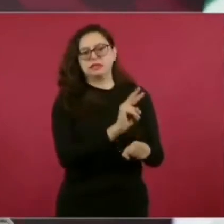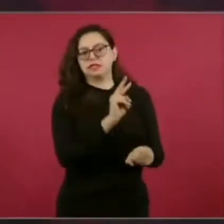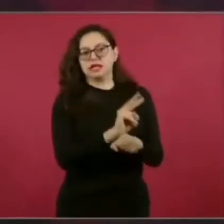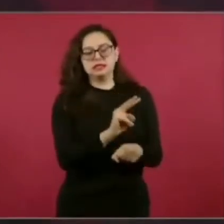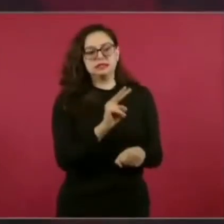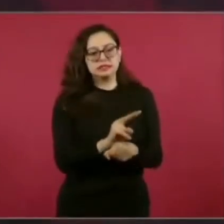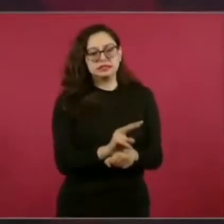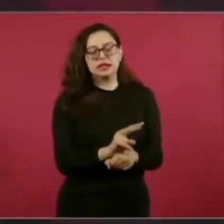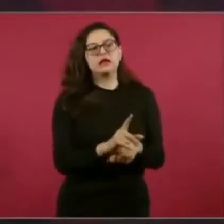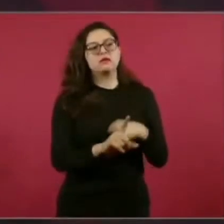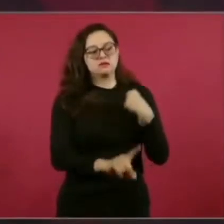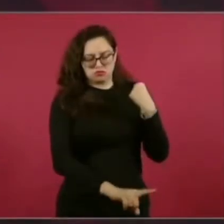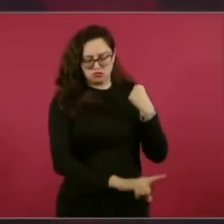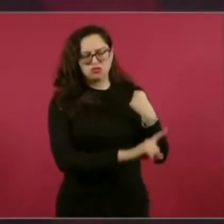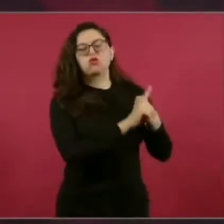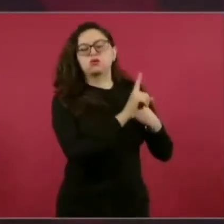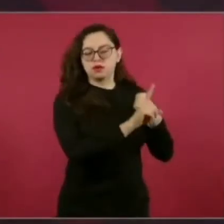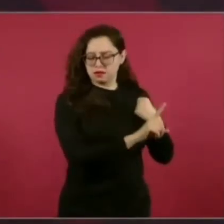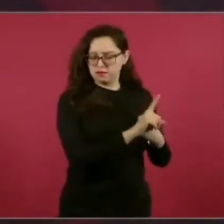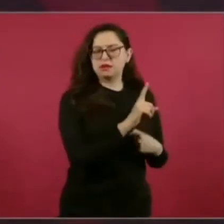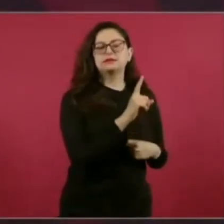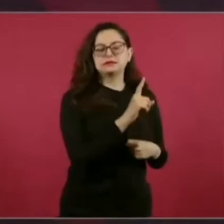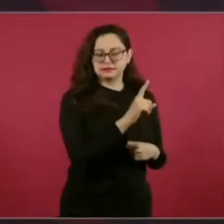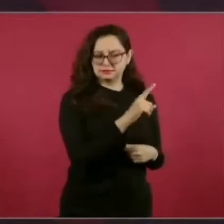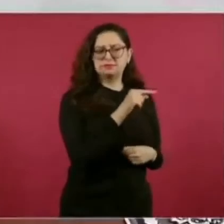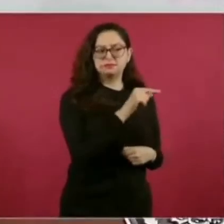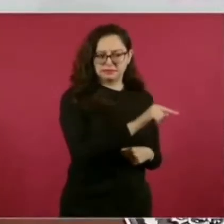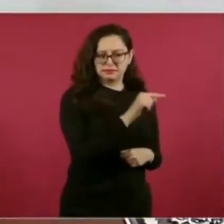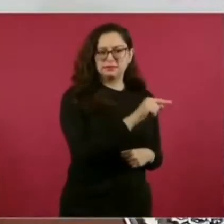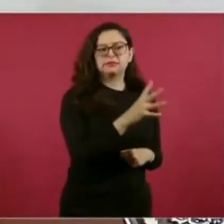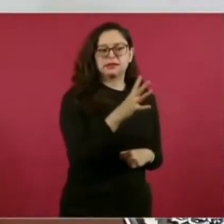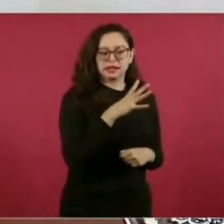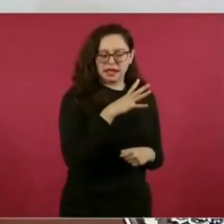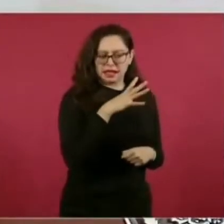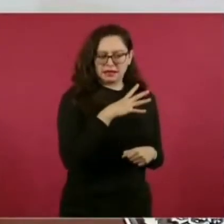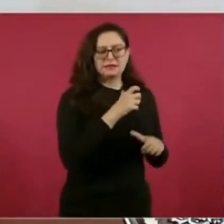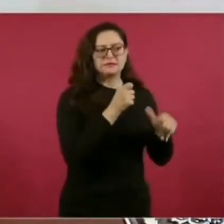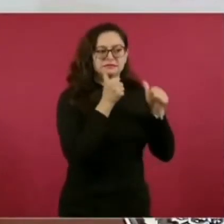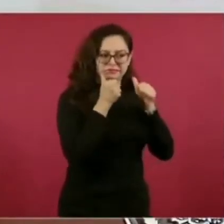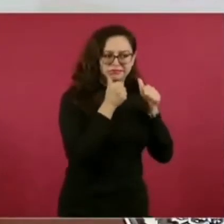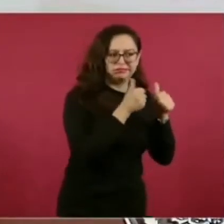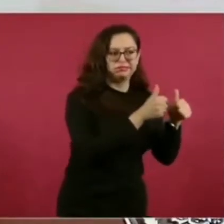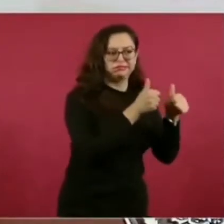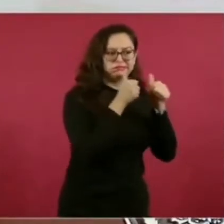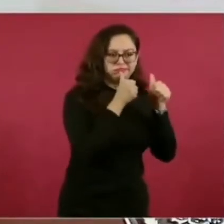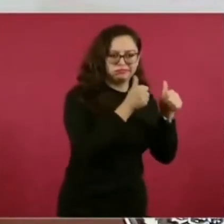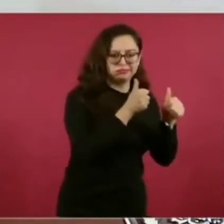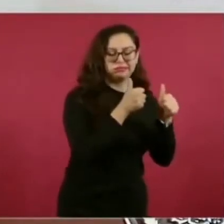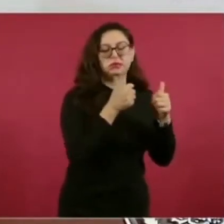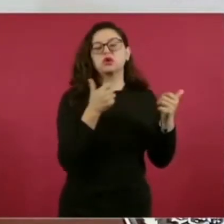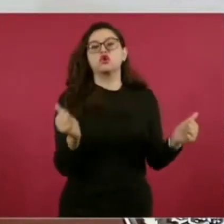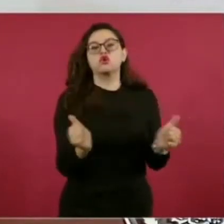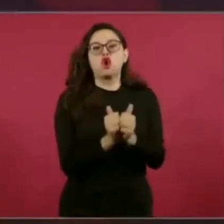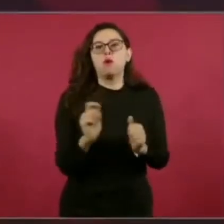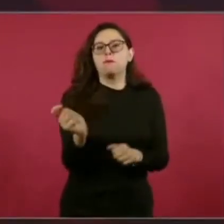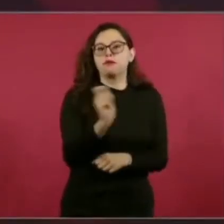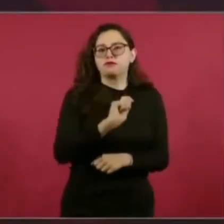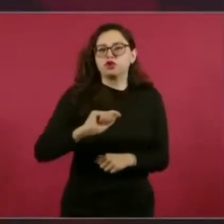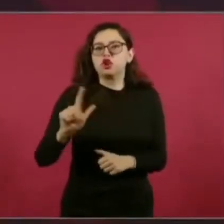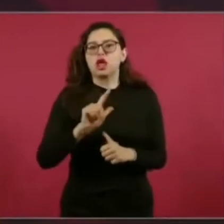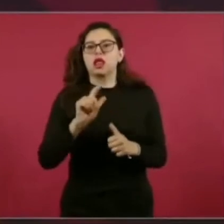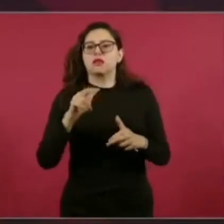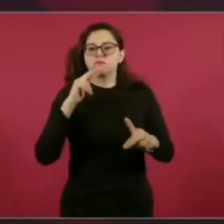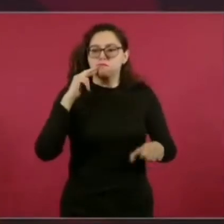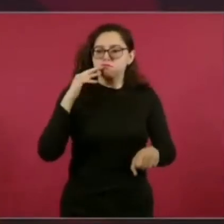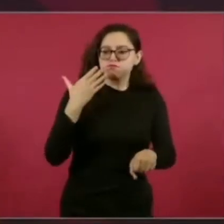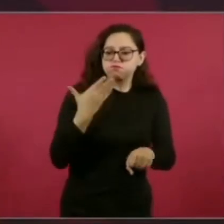al problema, que estamos actuando de manera profesional, responsable,